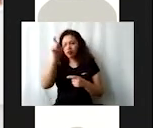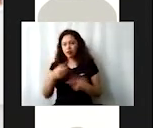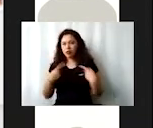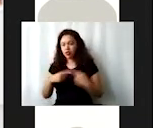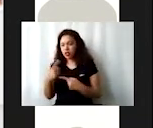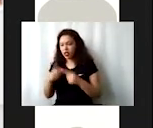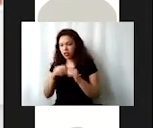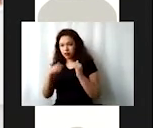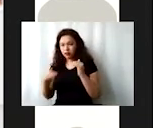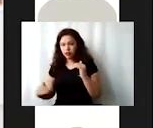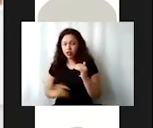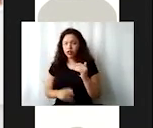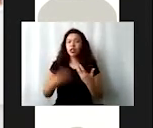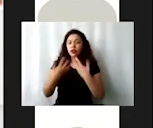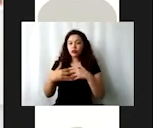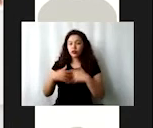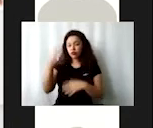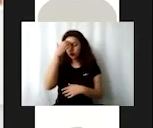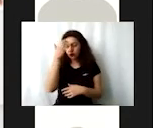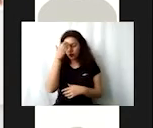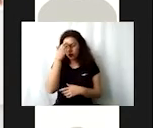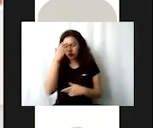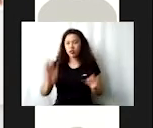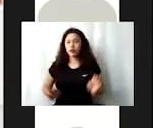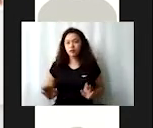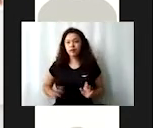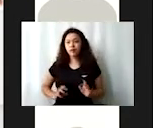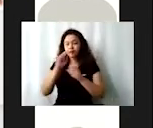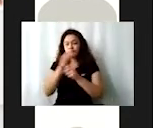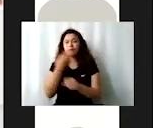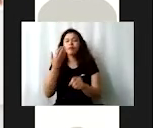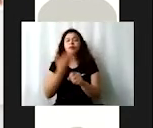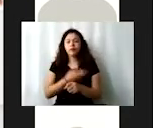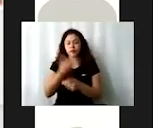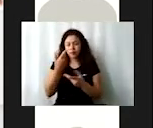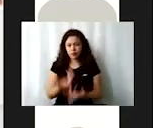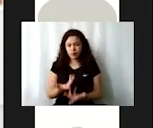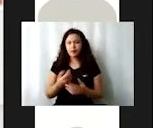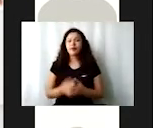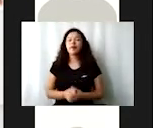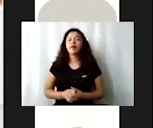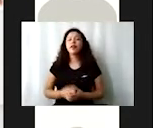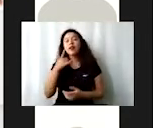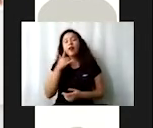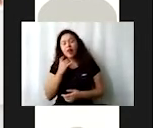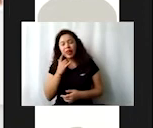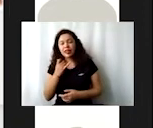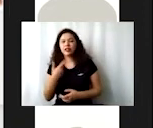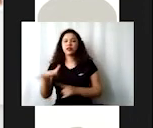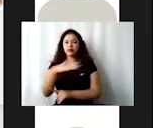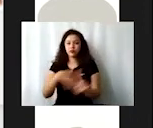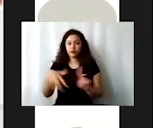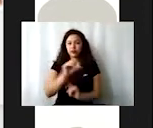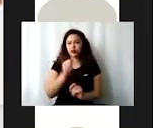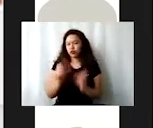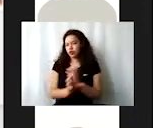los conocimientos y aptitudes, las responsabilidades que tiene este puesto, el esfuerzo, las condiciones y otros. Todo